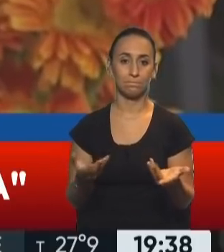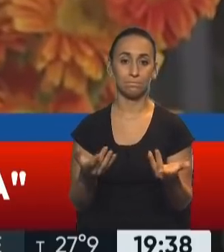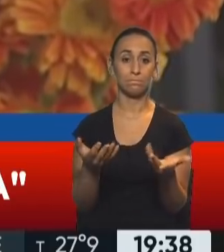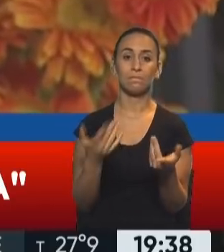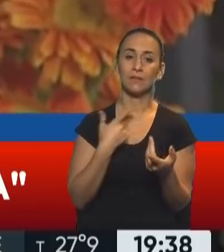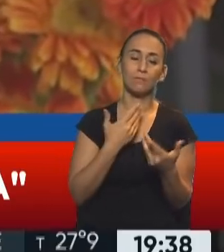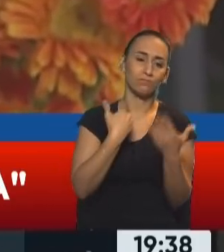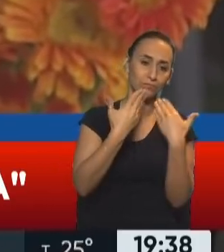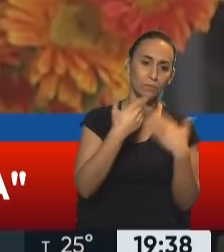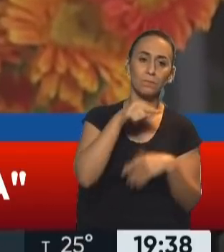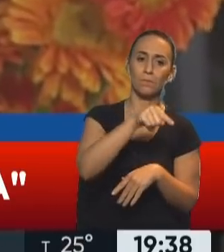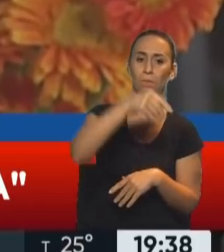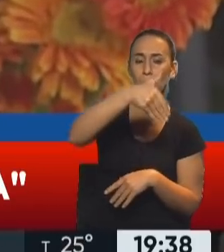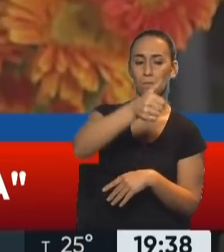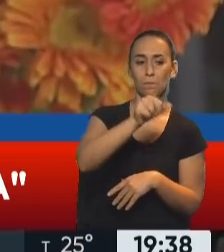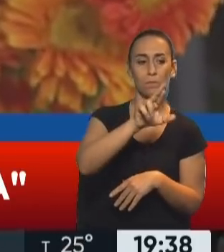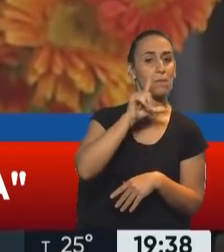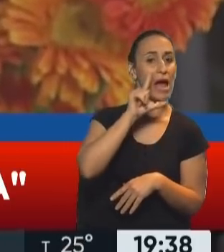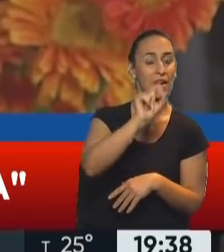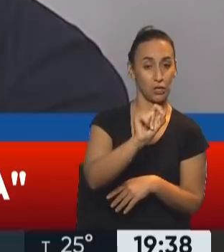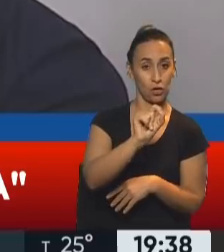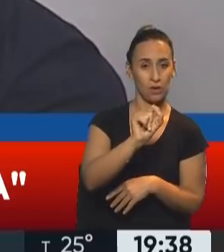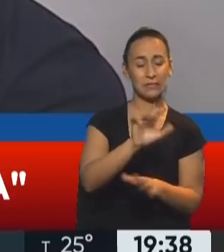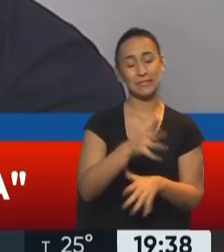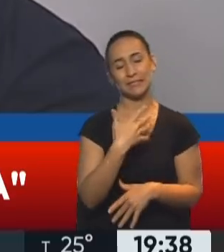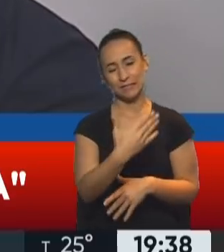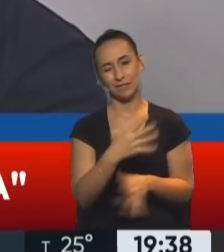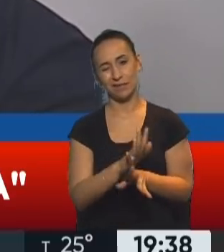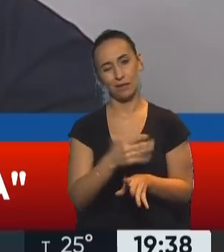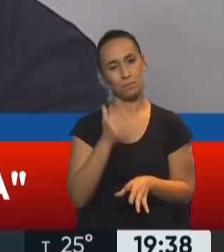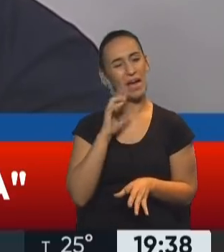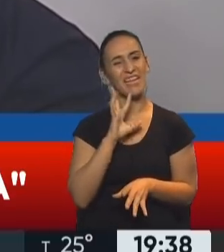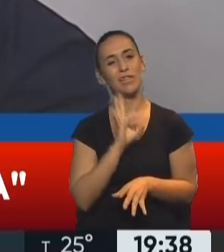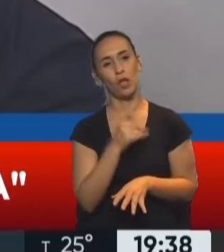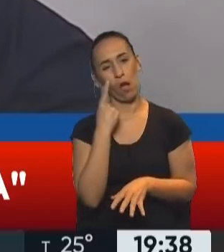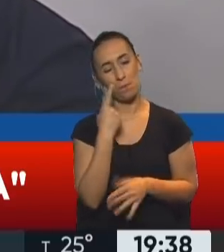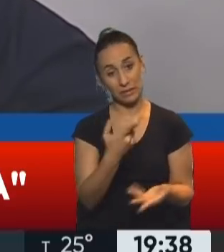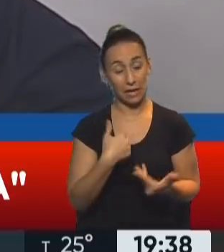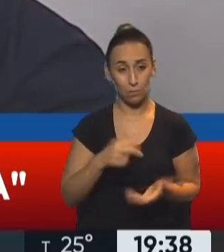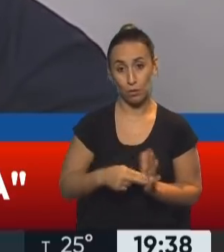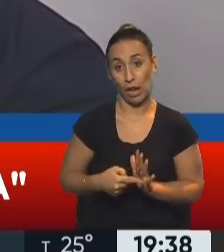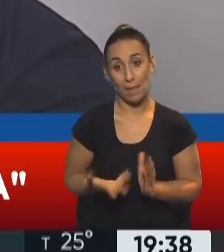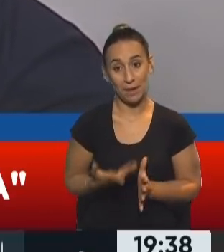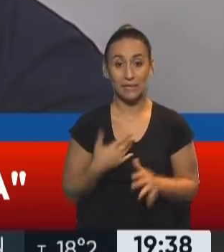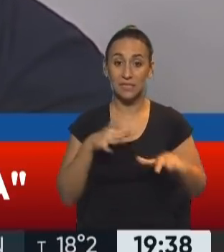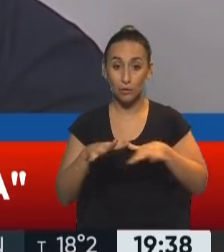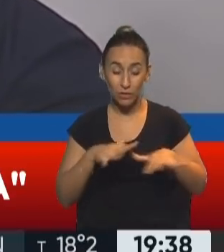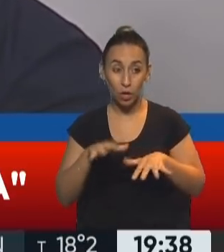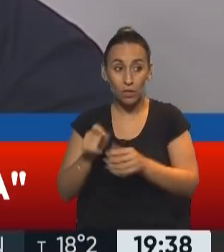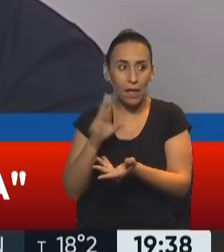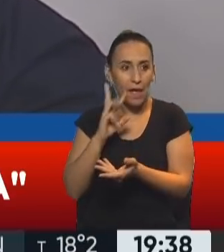hablé con Mario Abdo y le dije, Marito, mirá, estoy con este problema, esta es la situación de